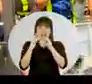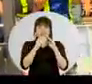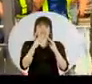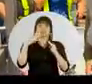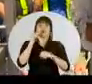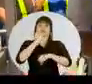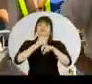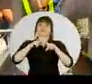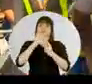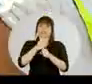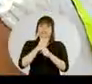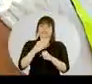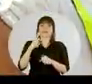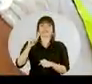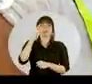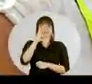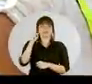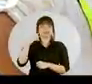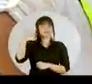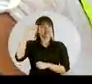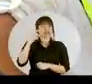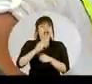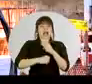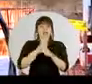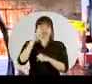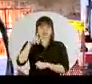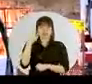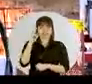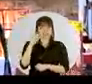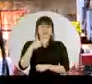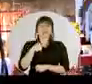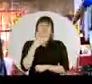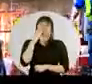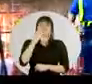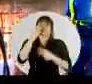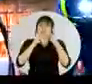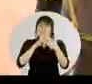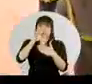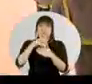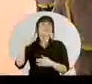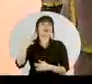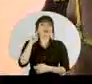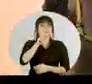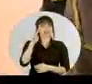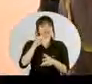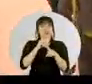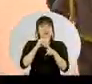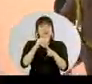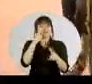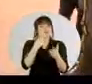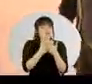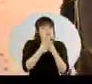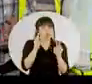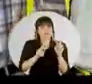una vez que entre en operación a finales del primer semestre del 2016. Visité este proyecto el 22 de octubre y